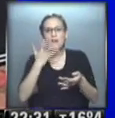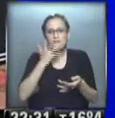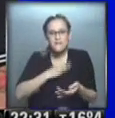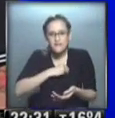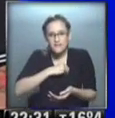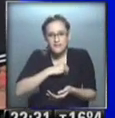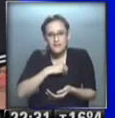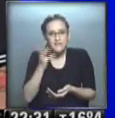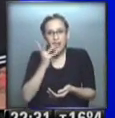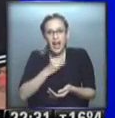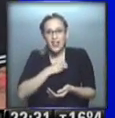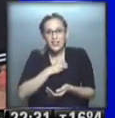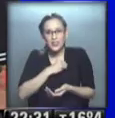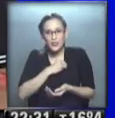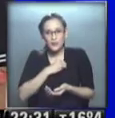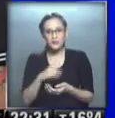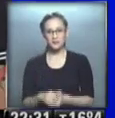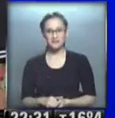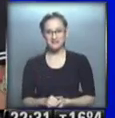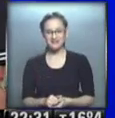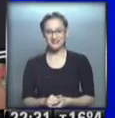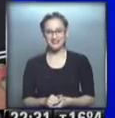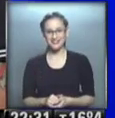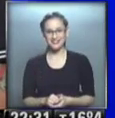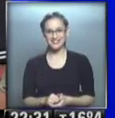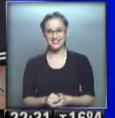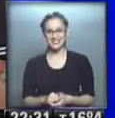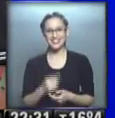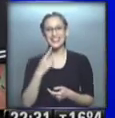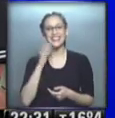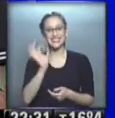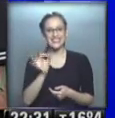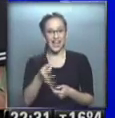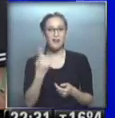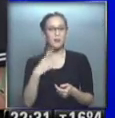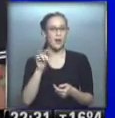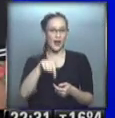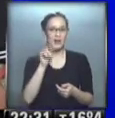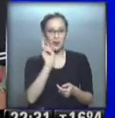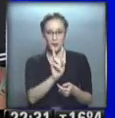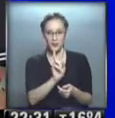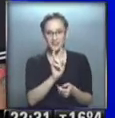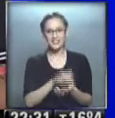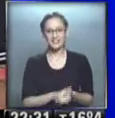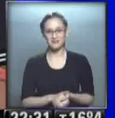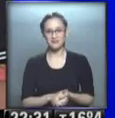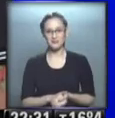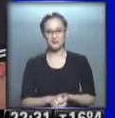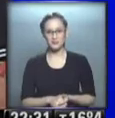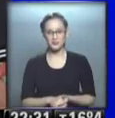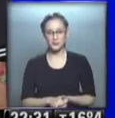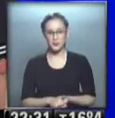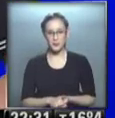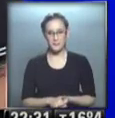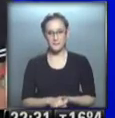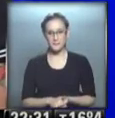gustó. Y aparte porque es una historia conocida, pero esto que vas a ver ahora, muy pocas veces